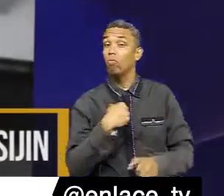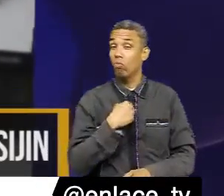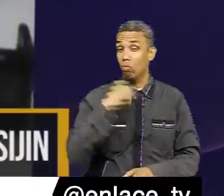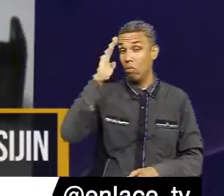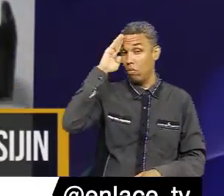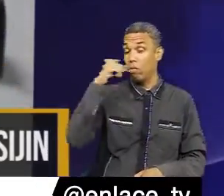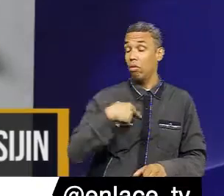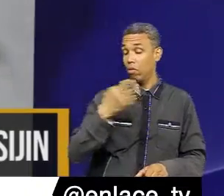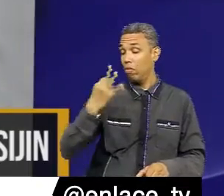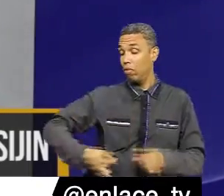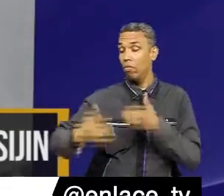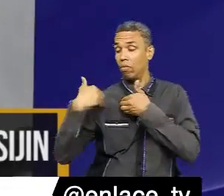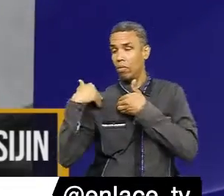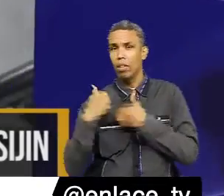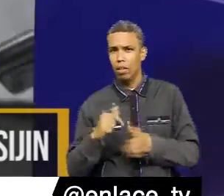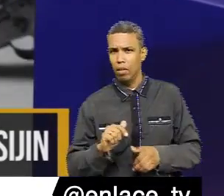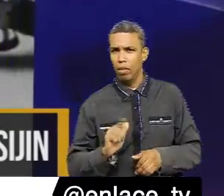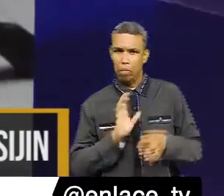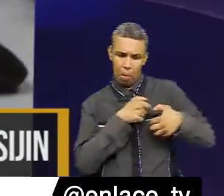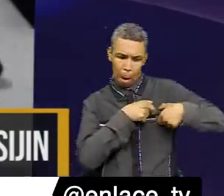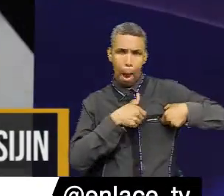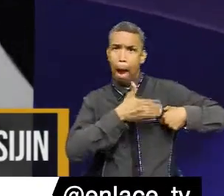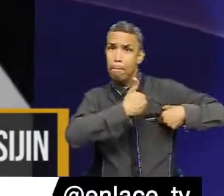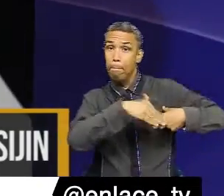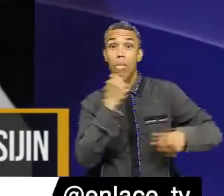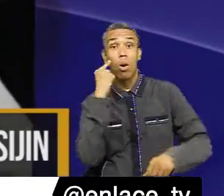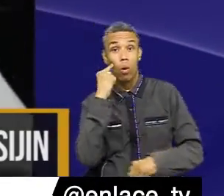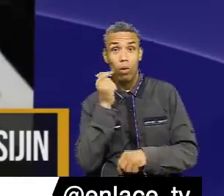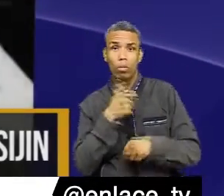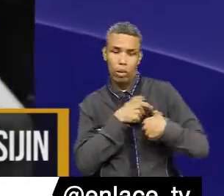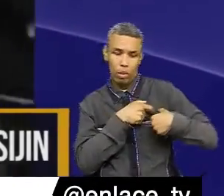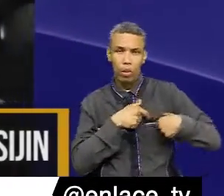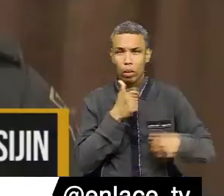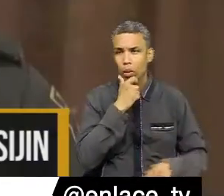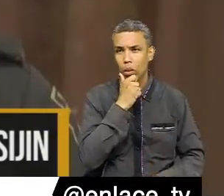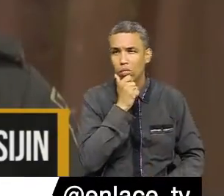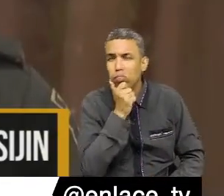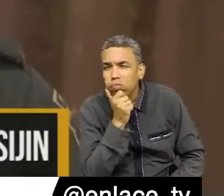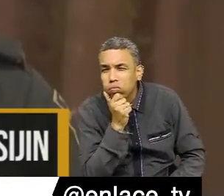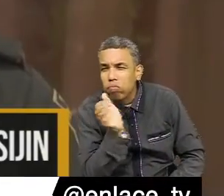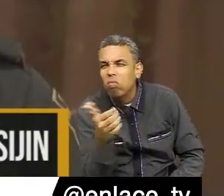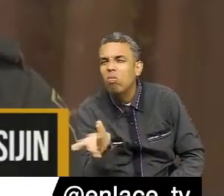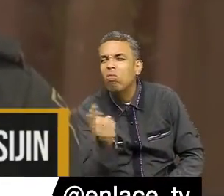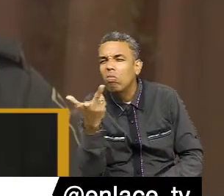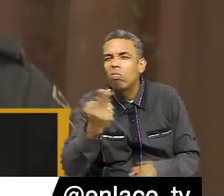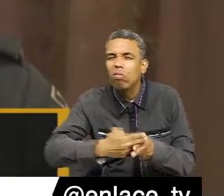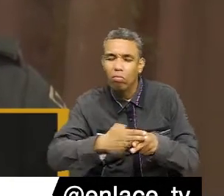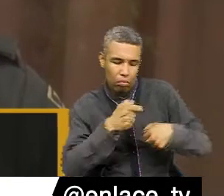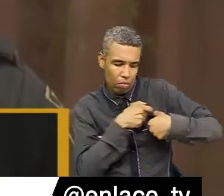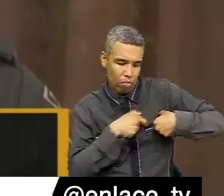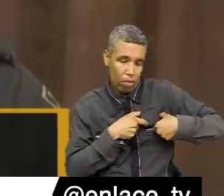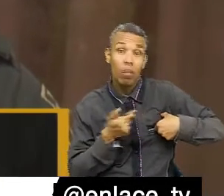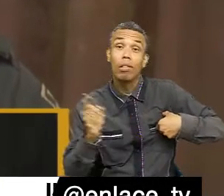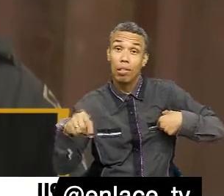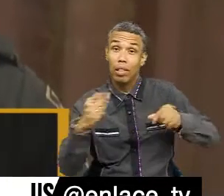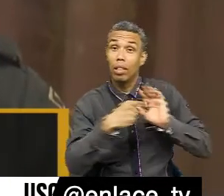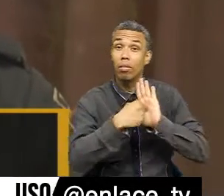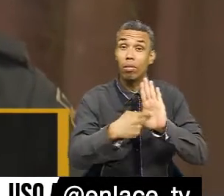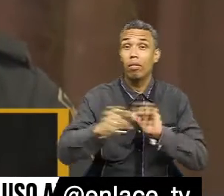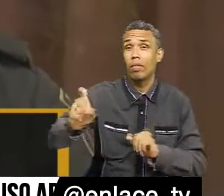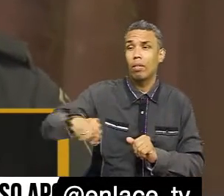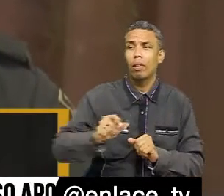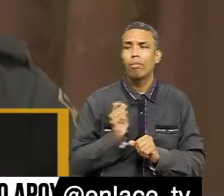de primera mano informándonos de estas situaciones para dar captura de estos sujetos que anteriormente estaban cometiendo hurtos en